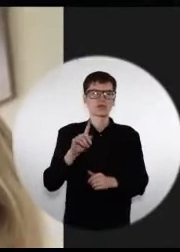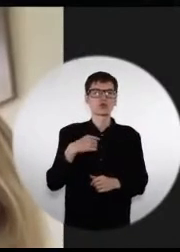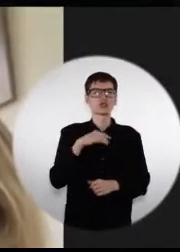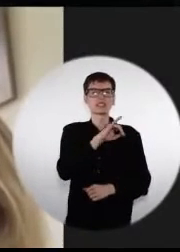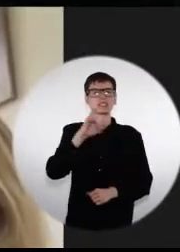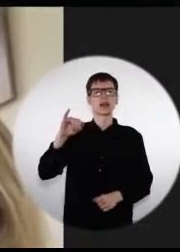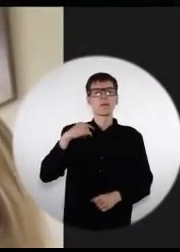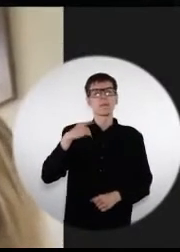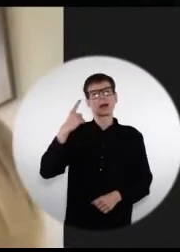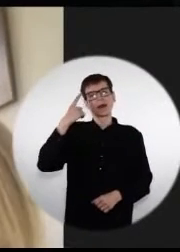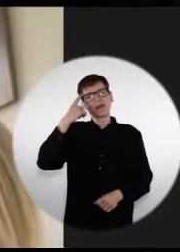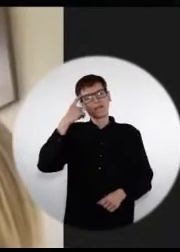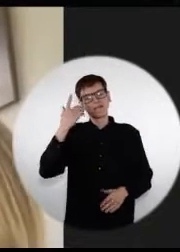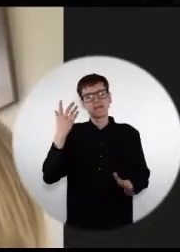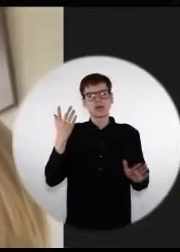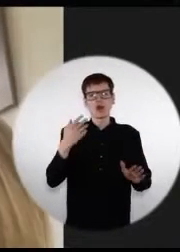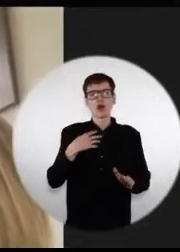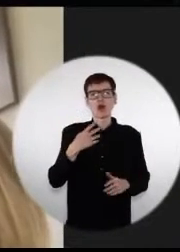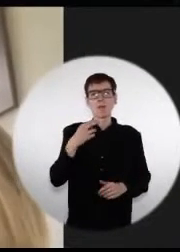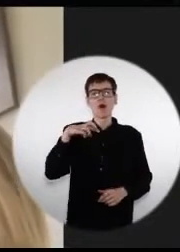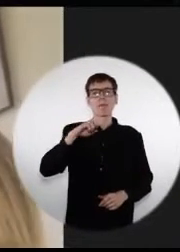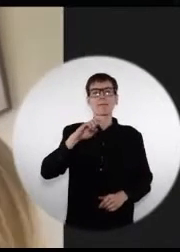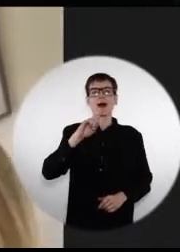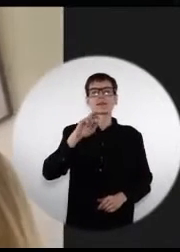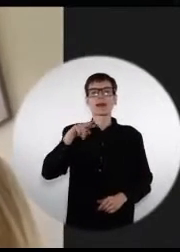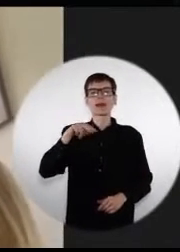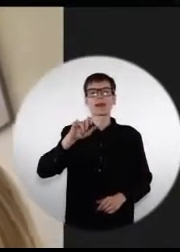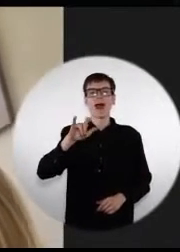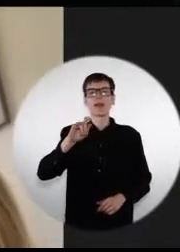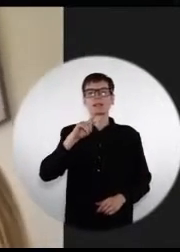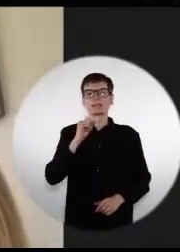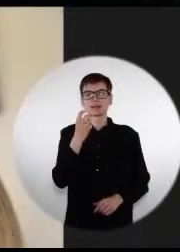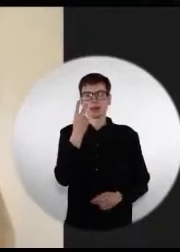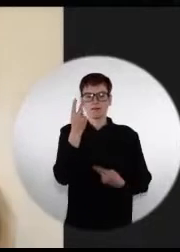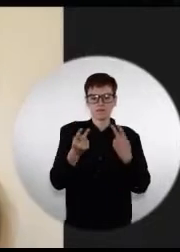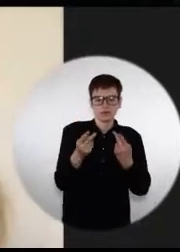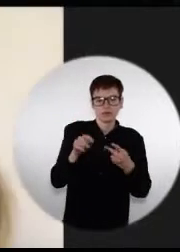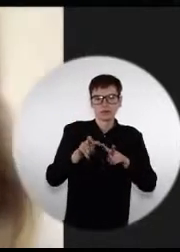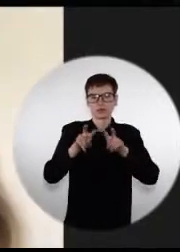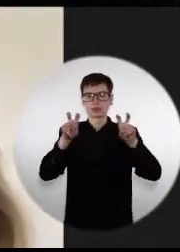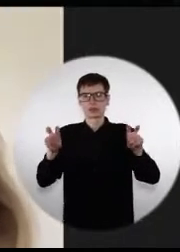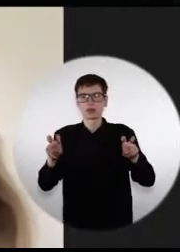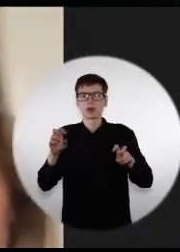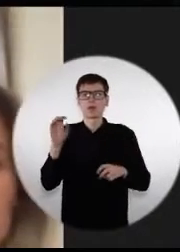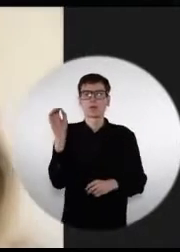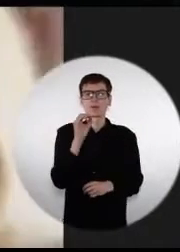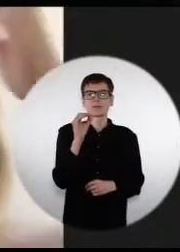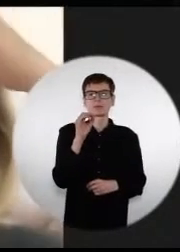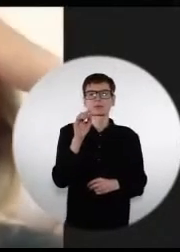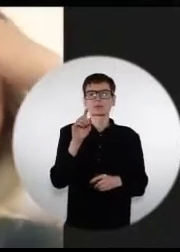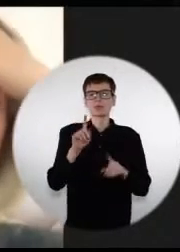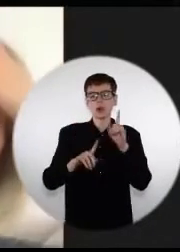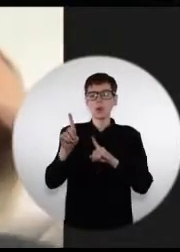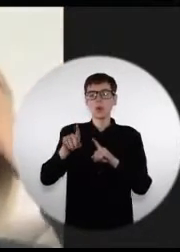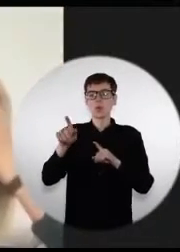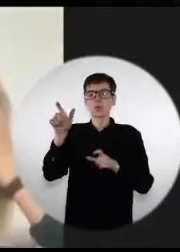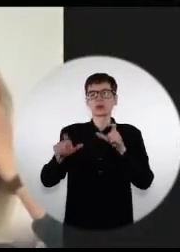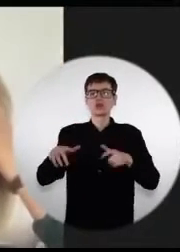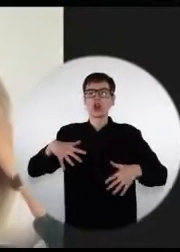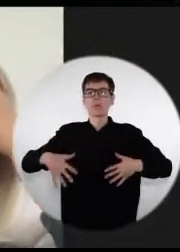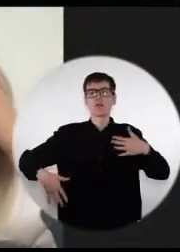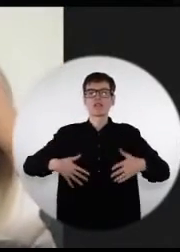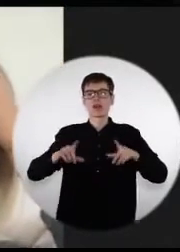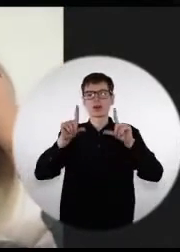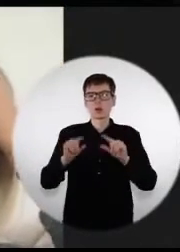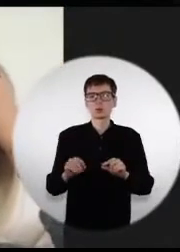no era un tema como nunca he tenido una visión paternalista 30 eso ni nunca me ha dado